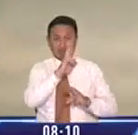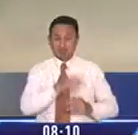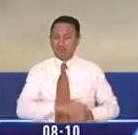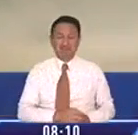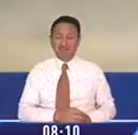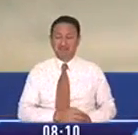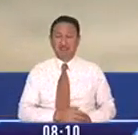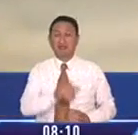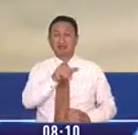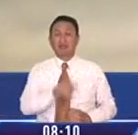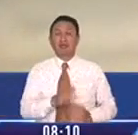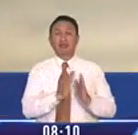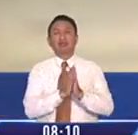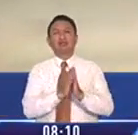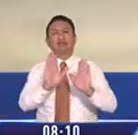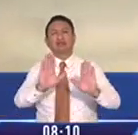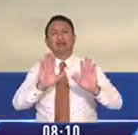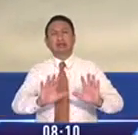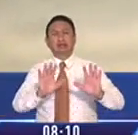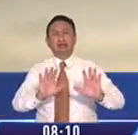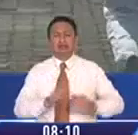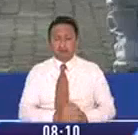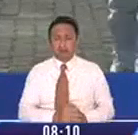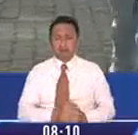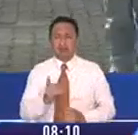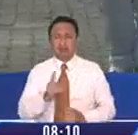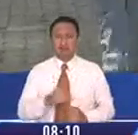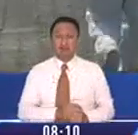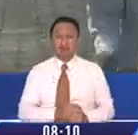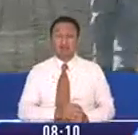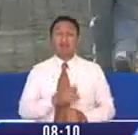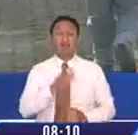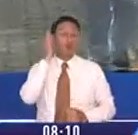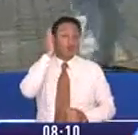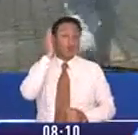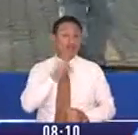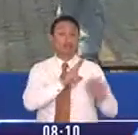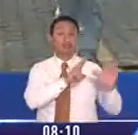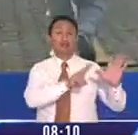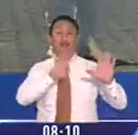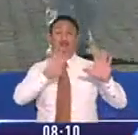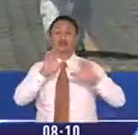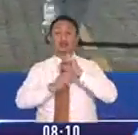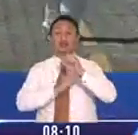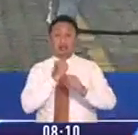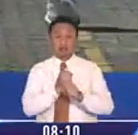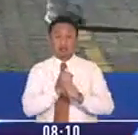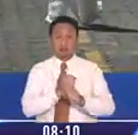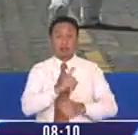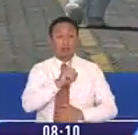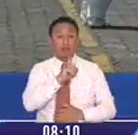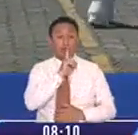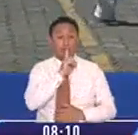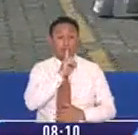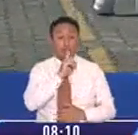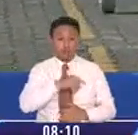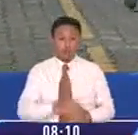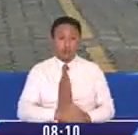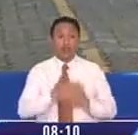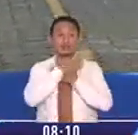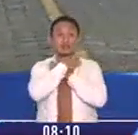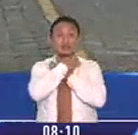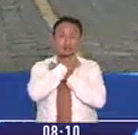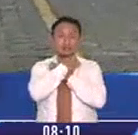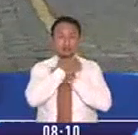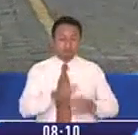con los ruegos de la trabajadora doméstica de 79 años de edad. Para que se calle, presuntamente la estrangularon